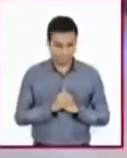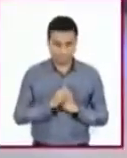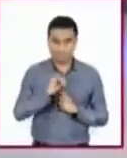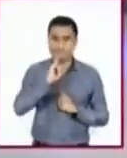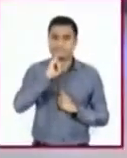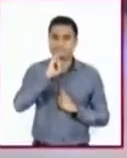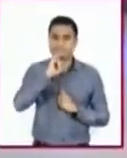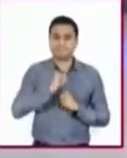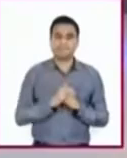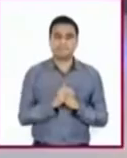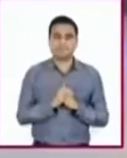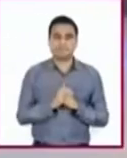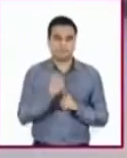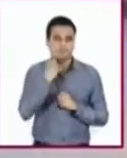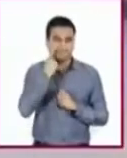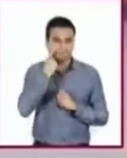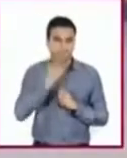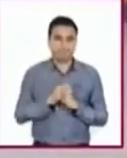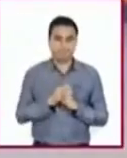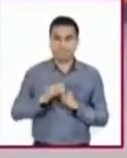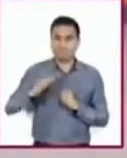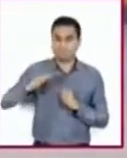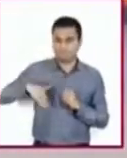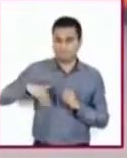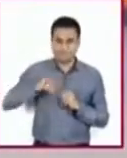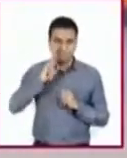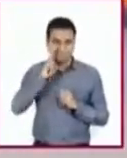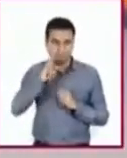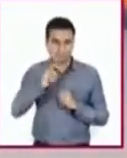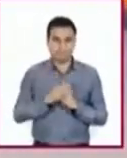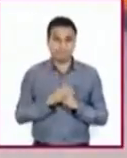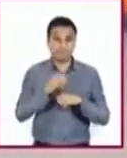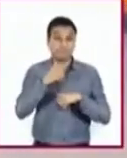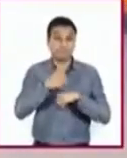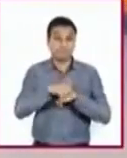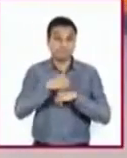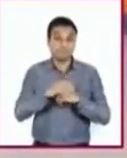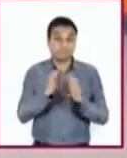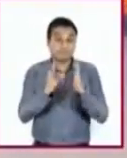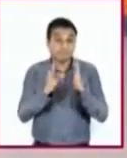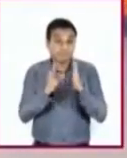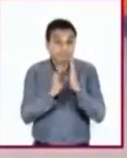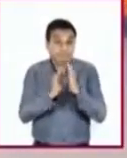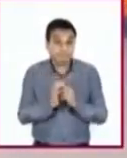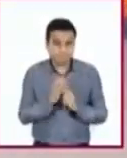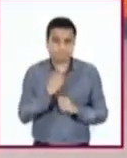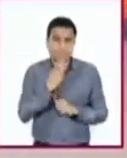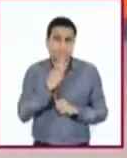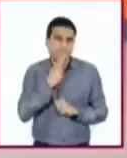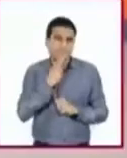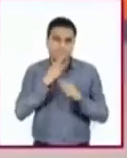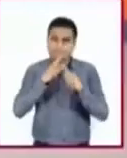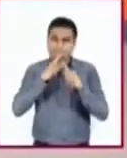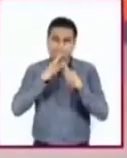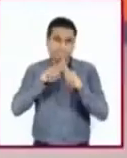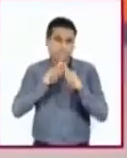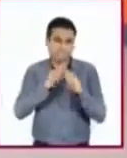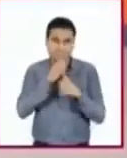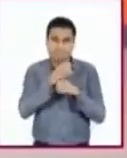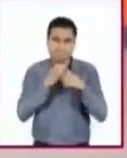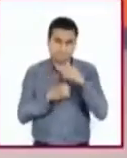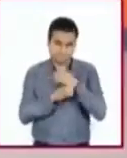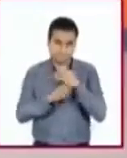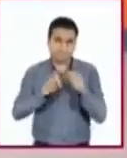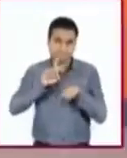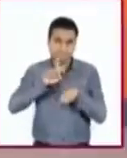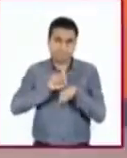supuesto, Leslie. Como observamos, el uso de números decimales está presente en diversas actividades de nuestra vida